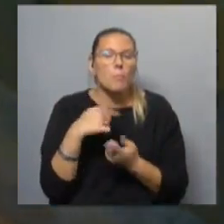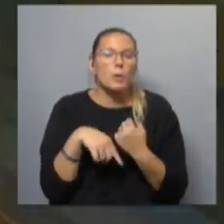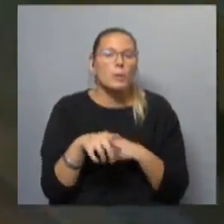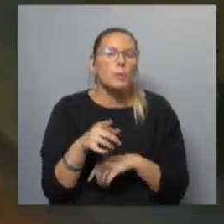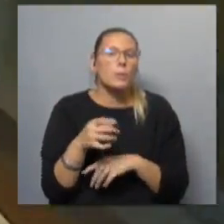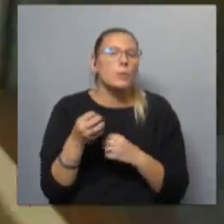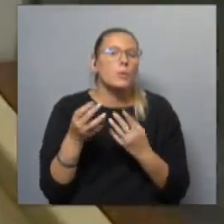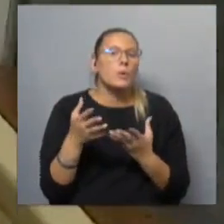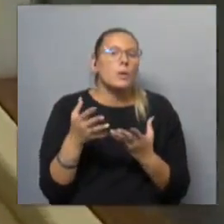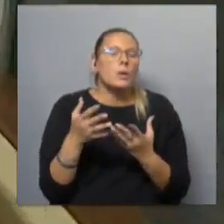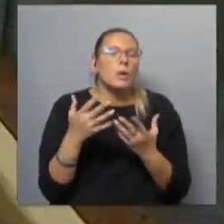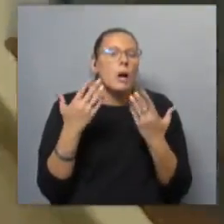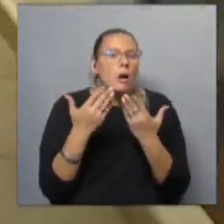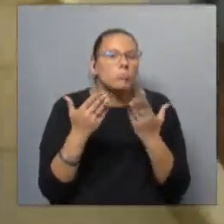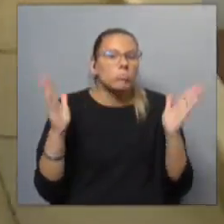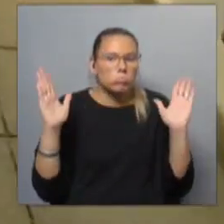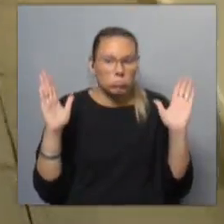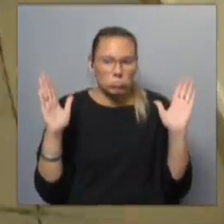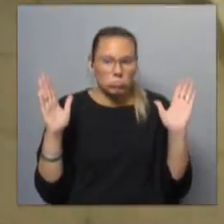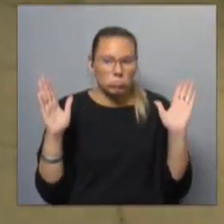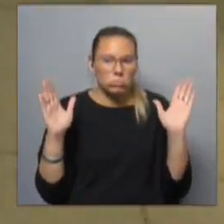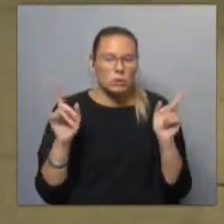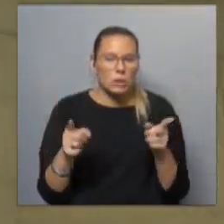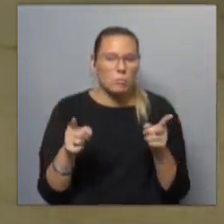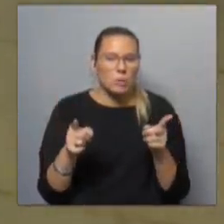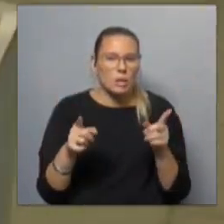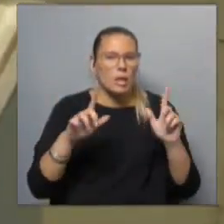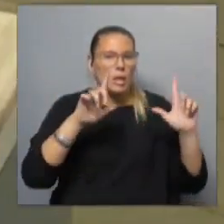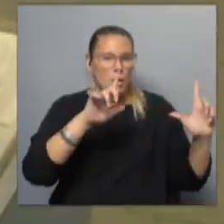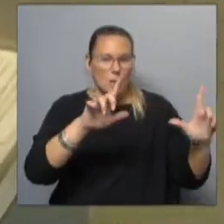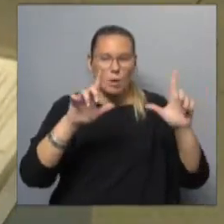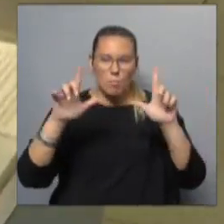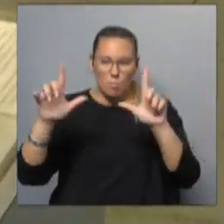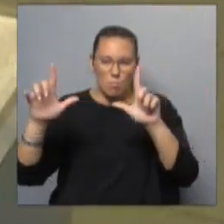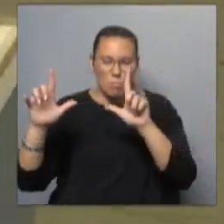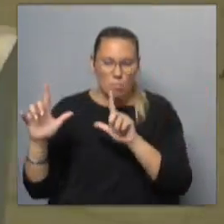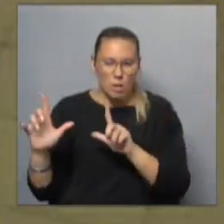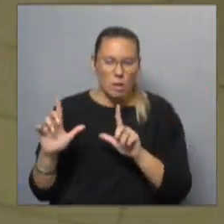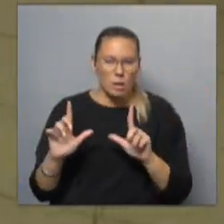es puertas afuera? Aquí vemos también varias imágenes